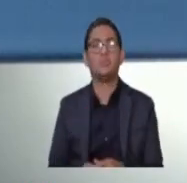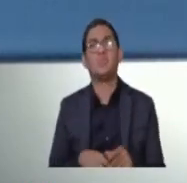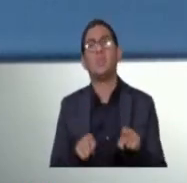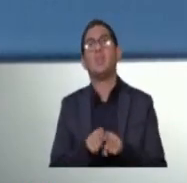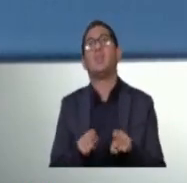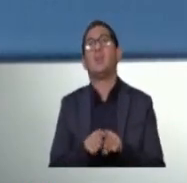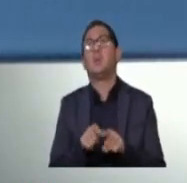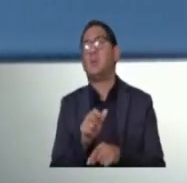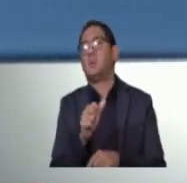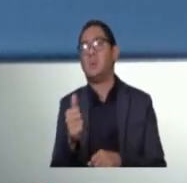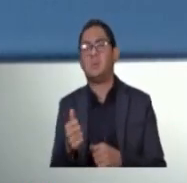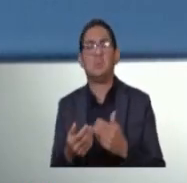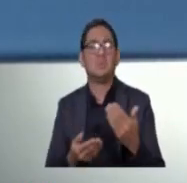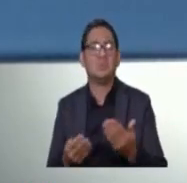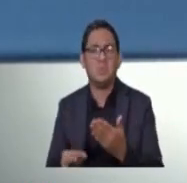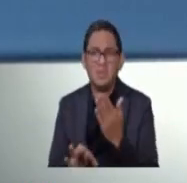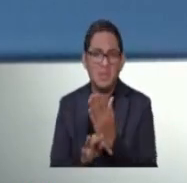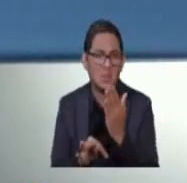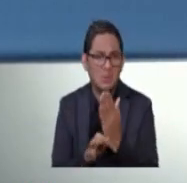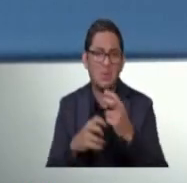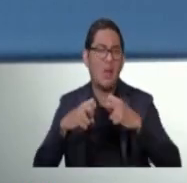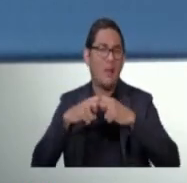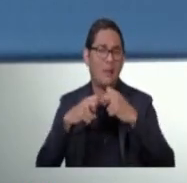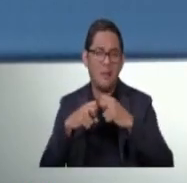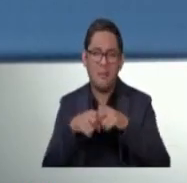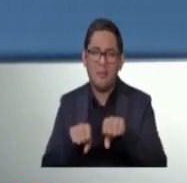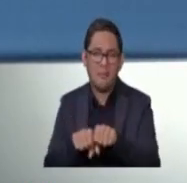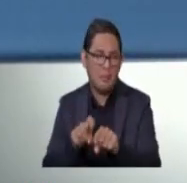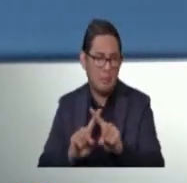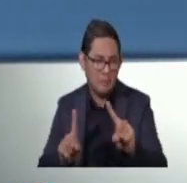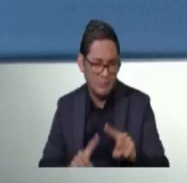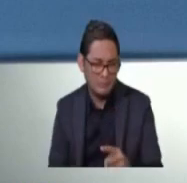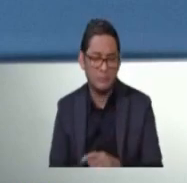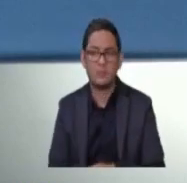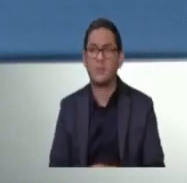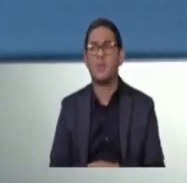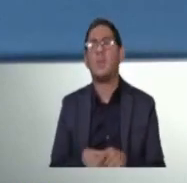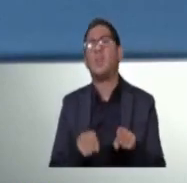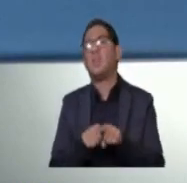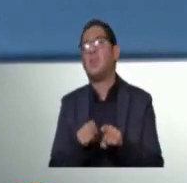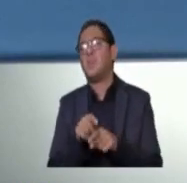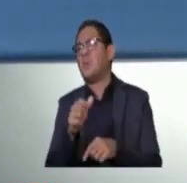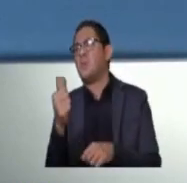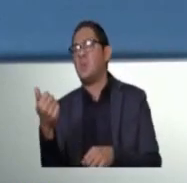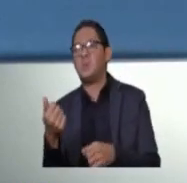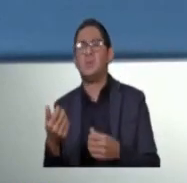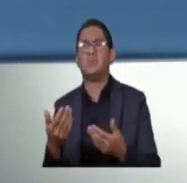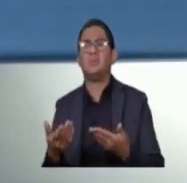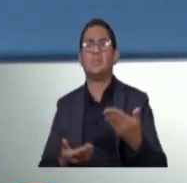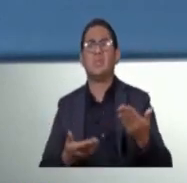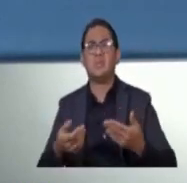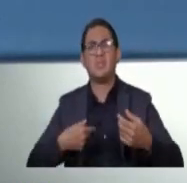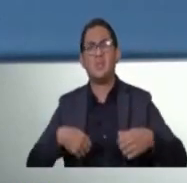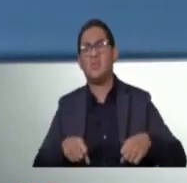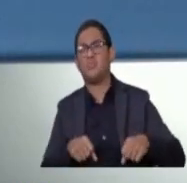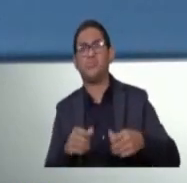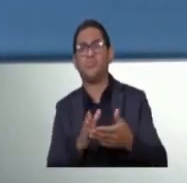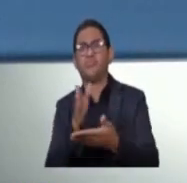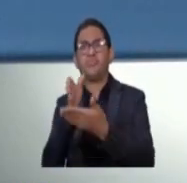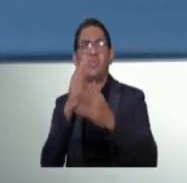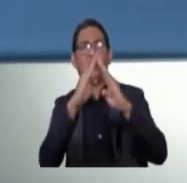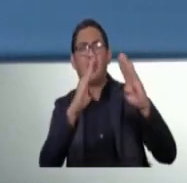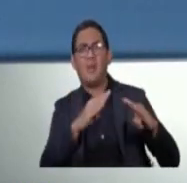técnicos efe servicios prestados a domicilio qué